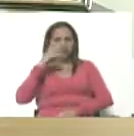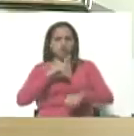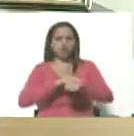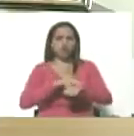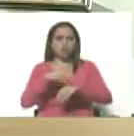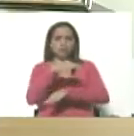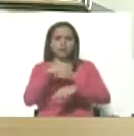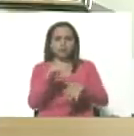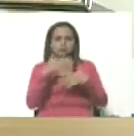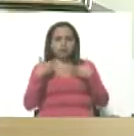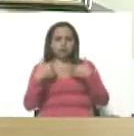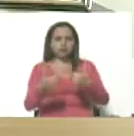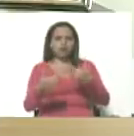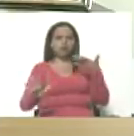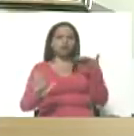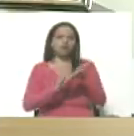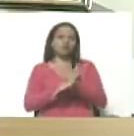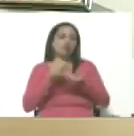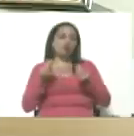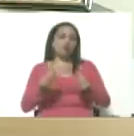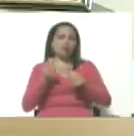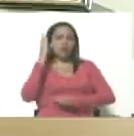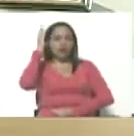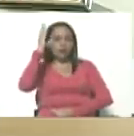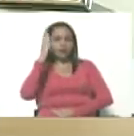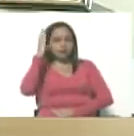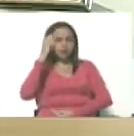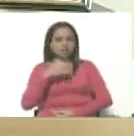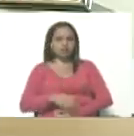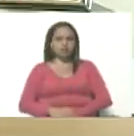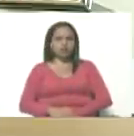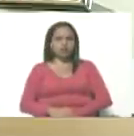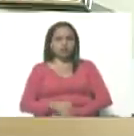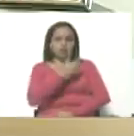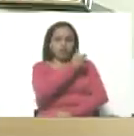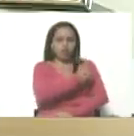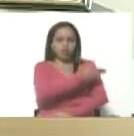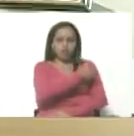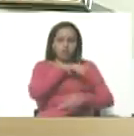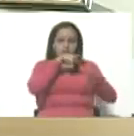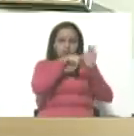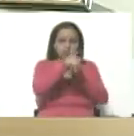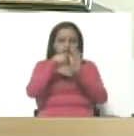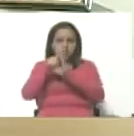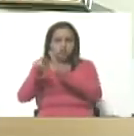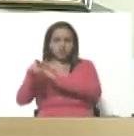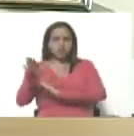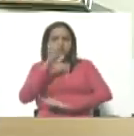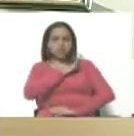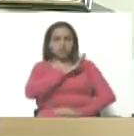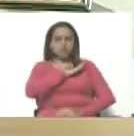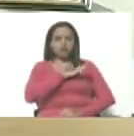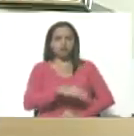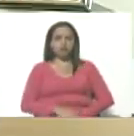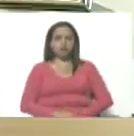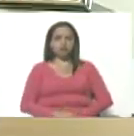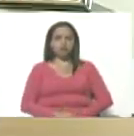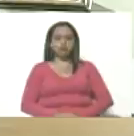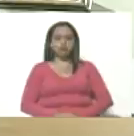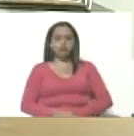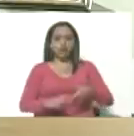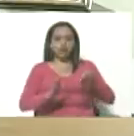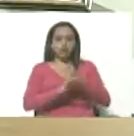Alvarado, sobre la capacidad de hospitalización que tenemos, sobre